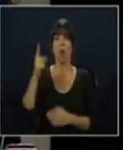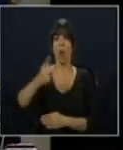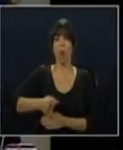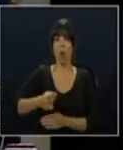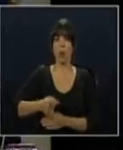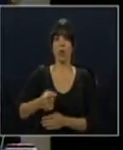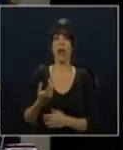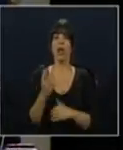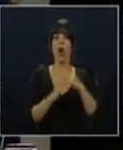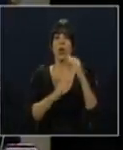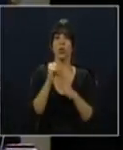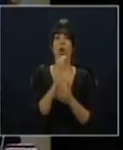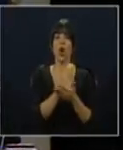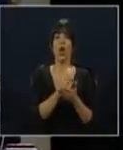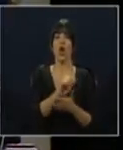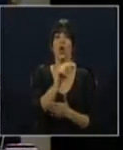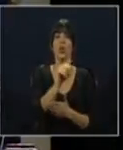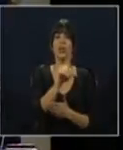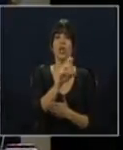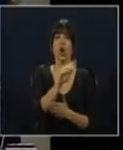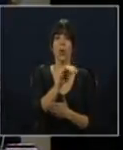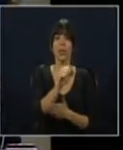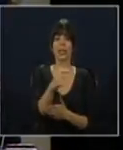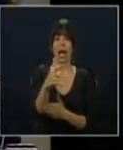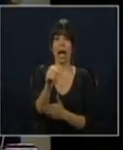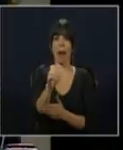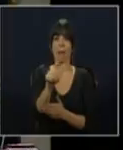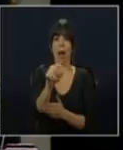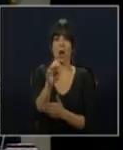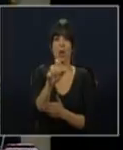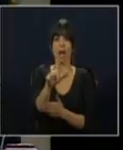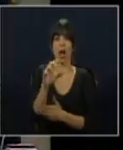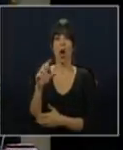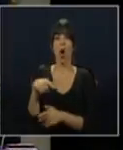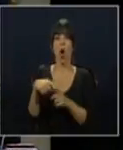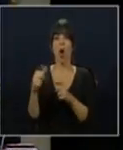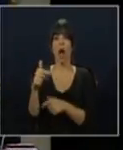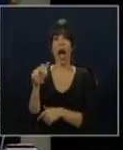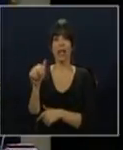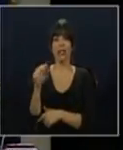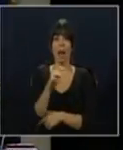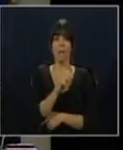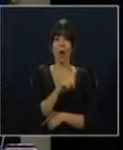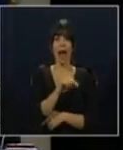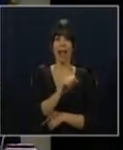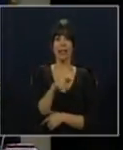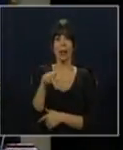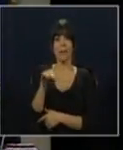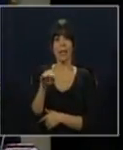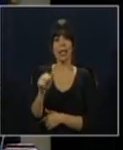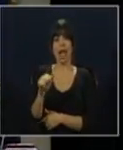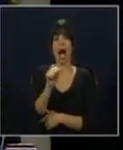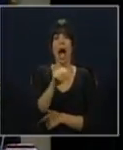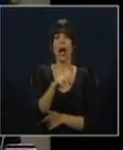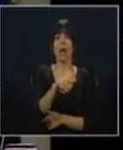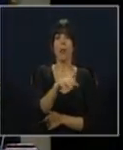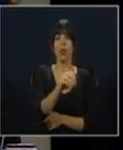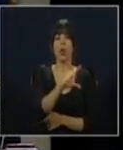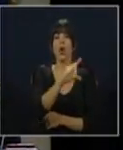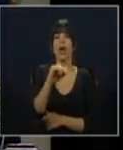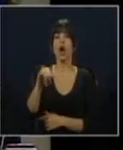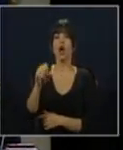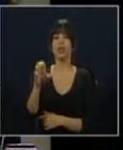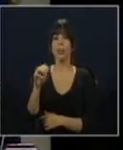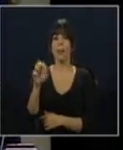los colegios Luis Doble Segreda, Gamalotal, Ojancha, Morales, La Pita, Acapulco y José María